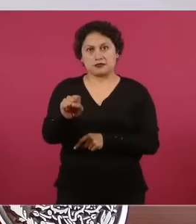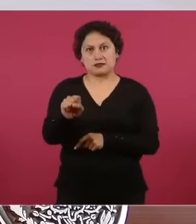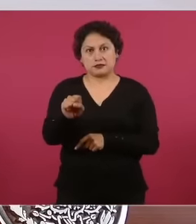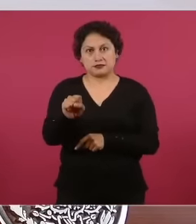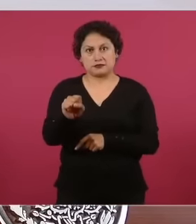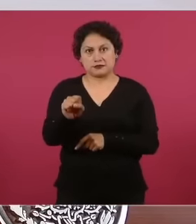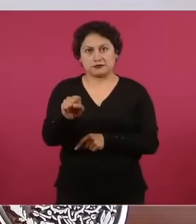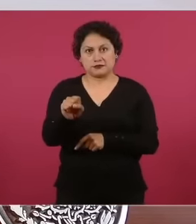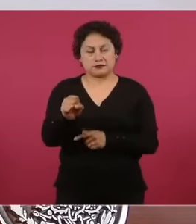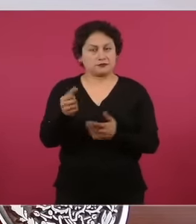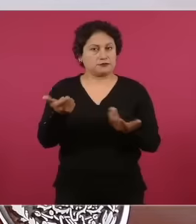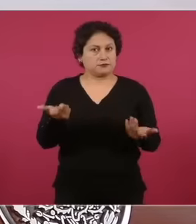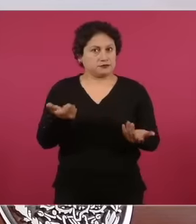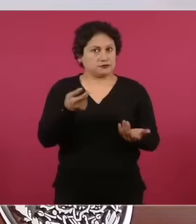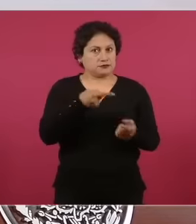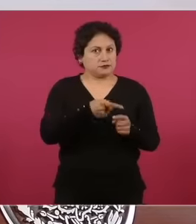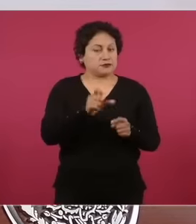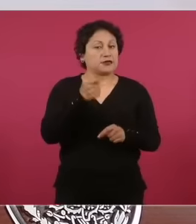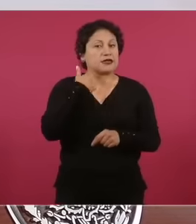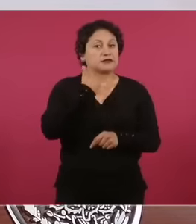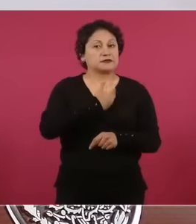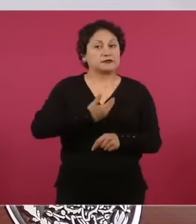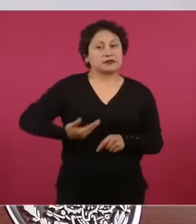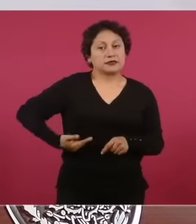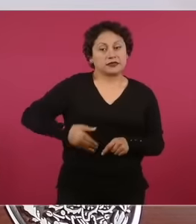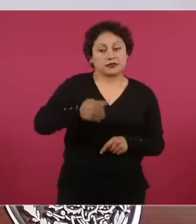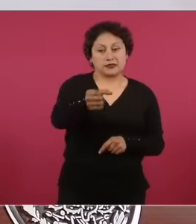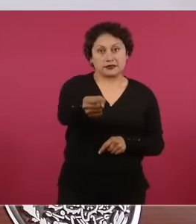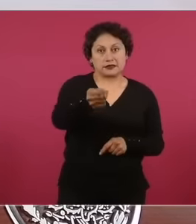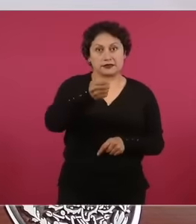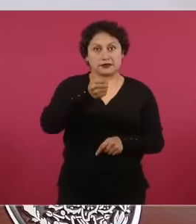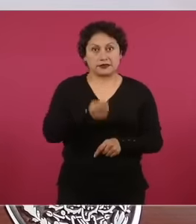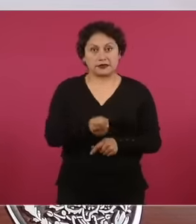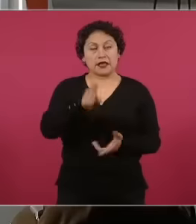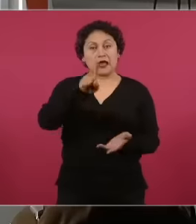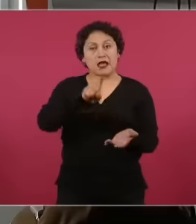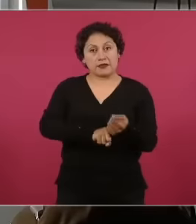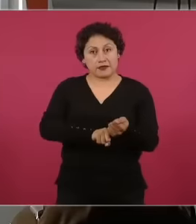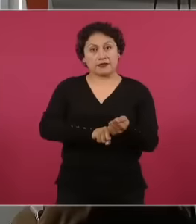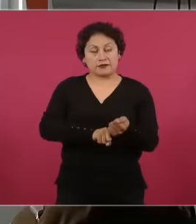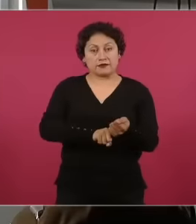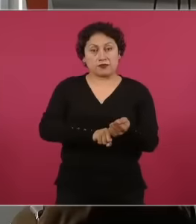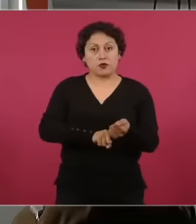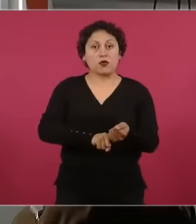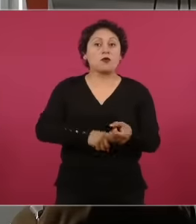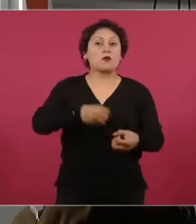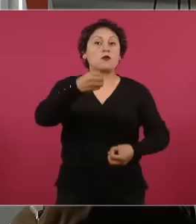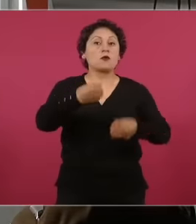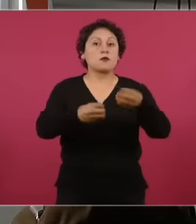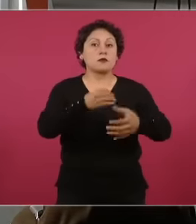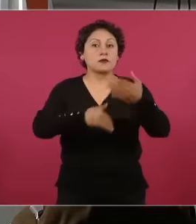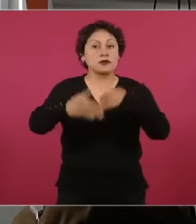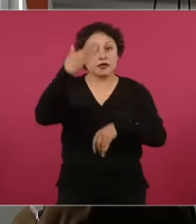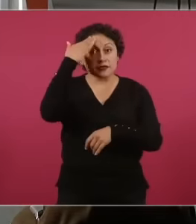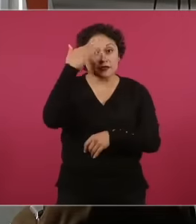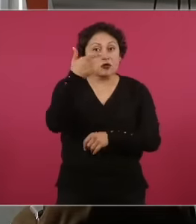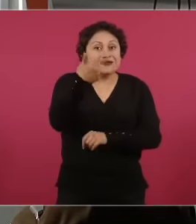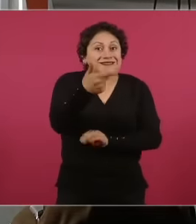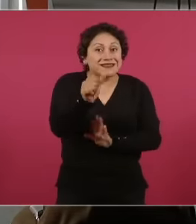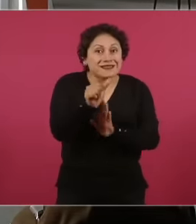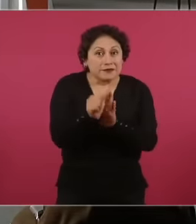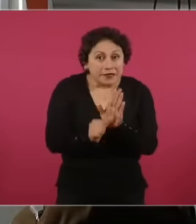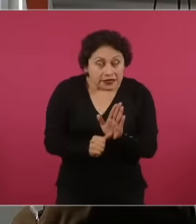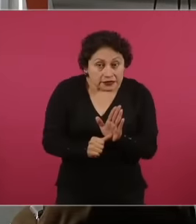como ministro 7 meses y luego Zedillo le